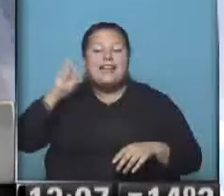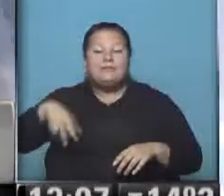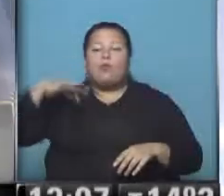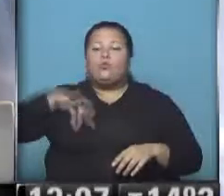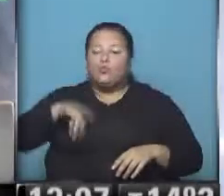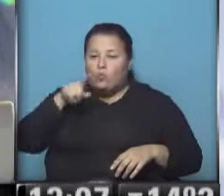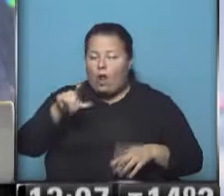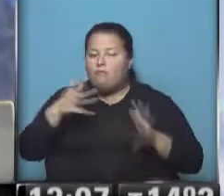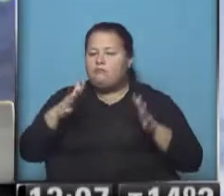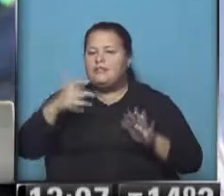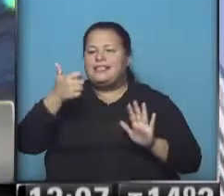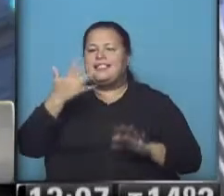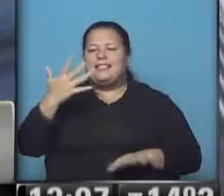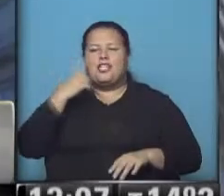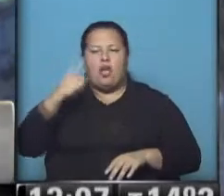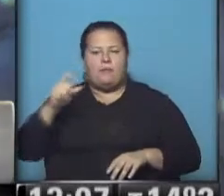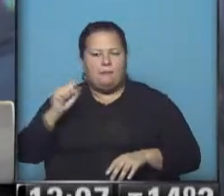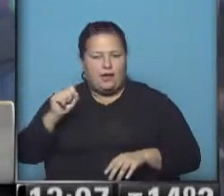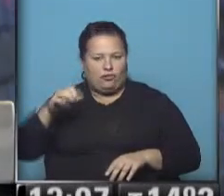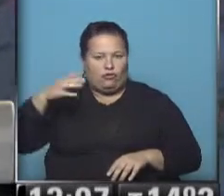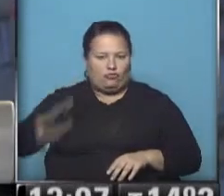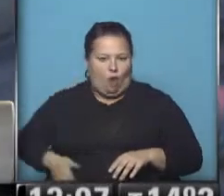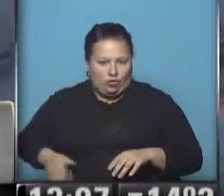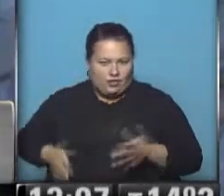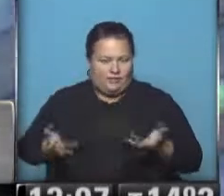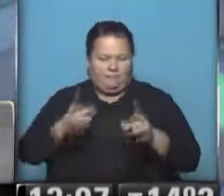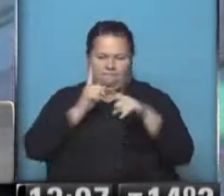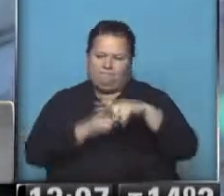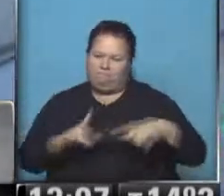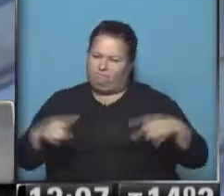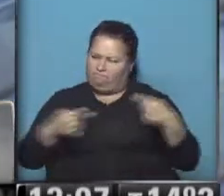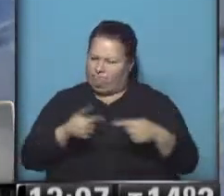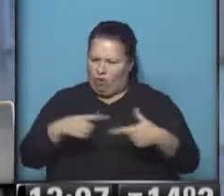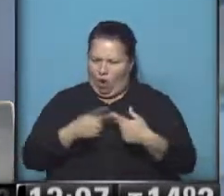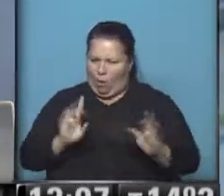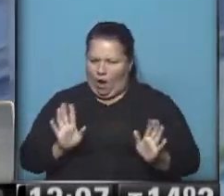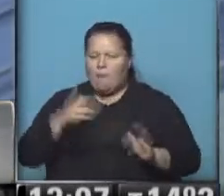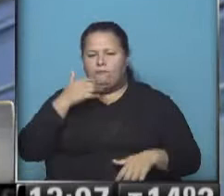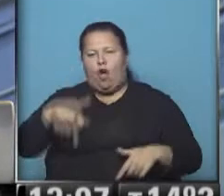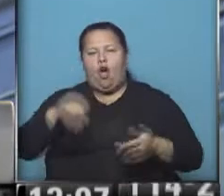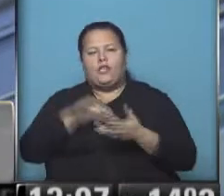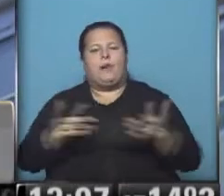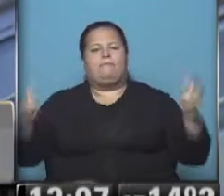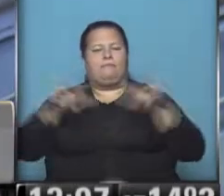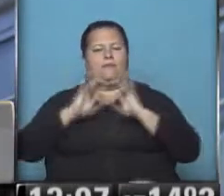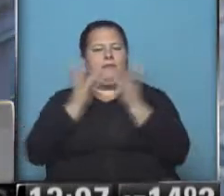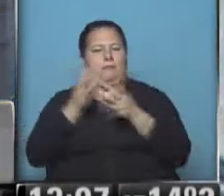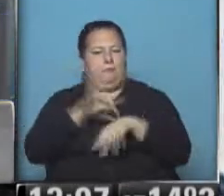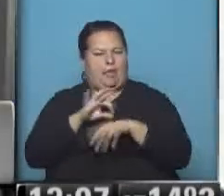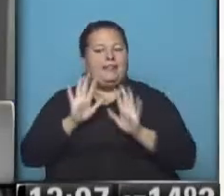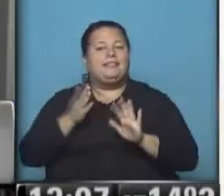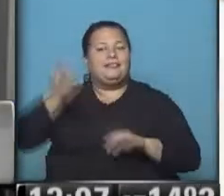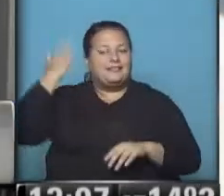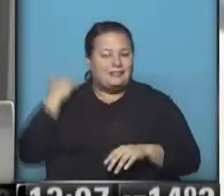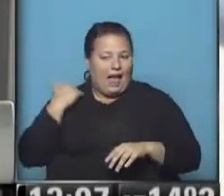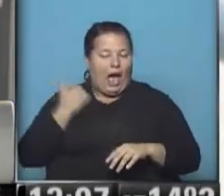fiscal aproximadamente 65 mil pesos de bolsillo. Claro, no dan las cuentas. Y por otro lado, recordemos que hoy vuelve a reunirse la Junta Médica, que estuvo reunida